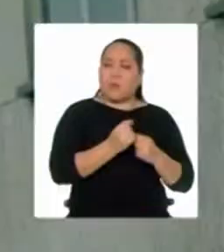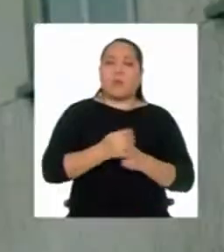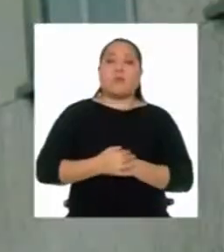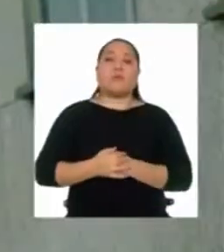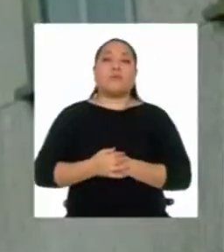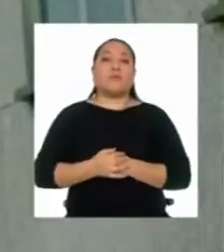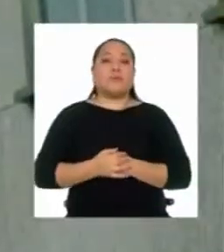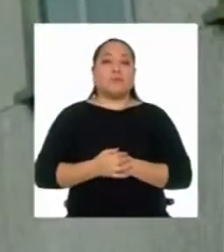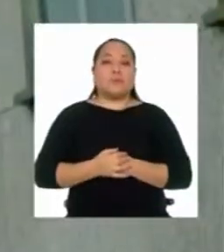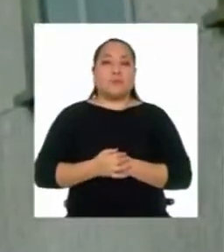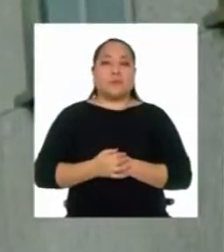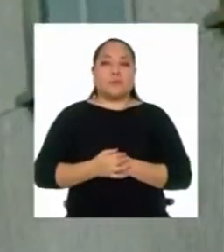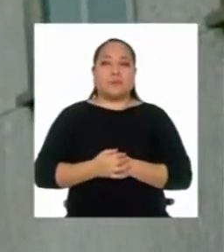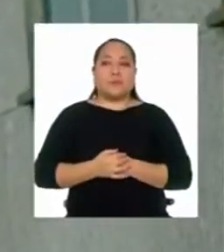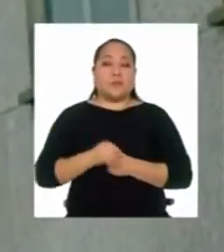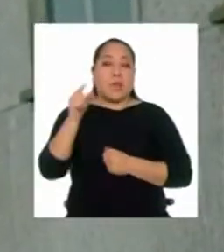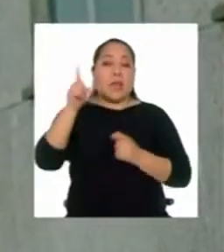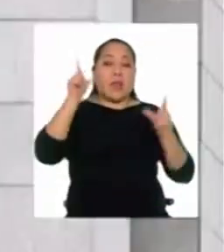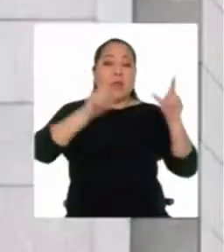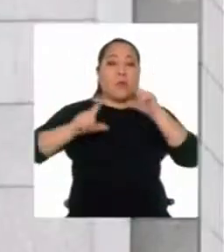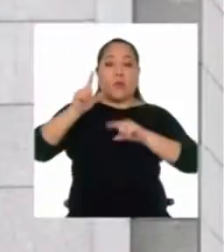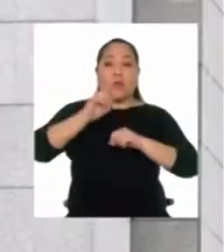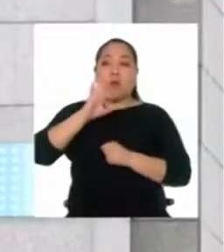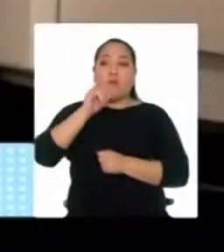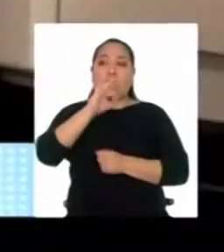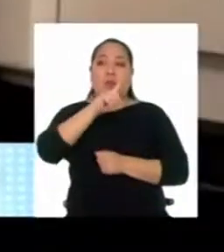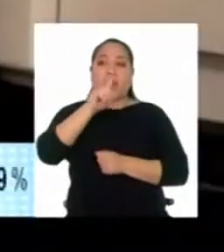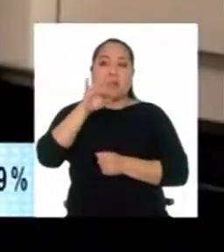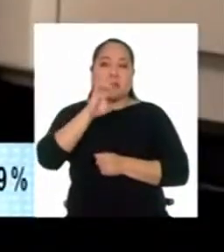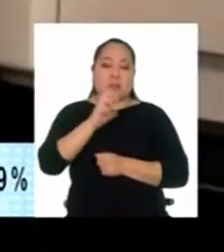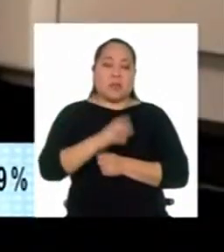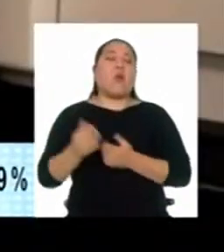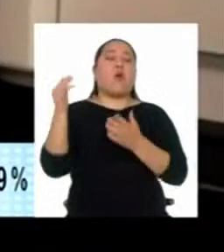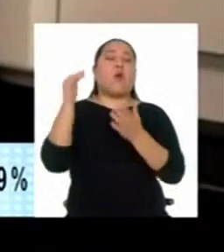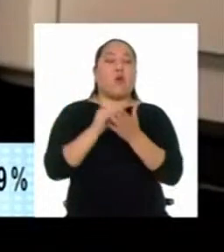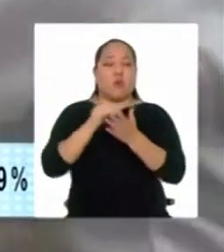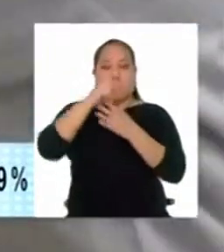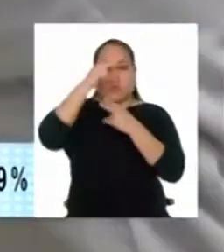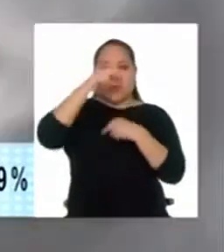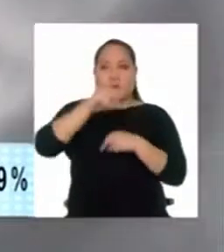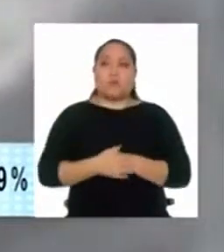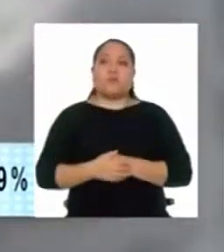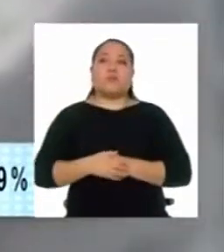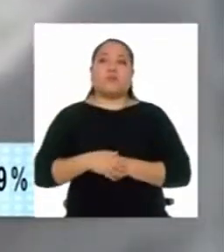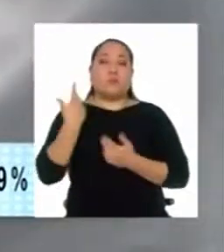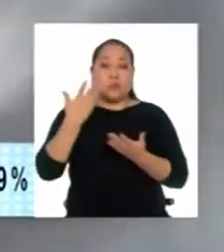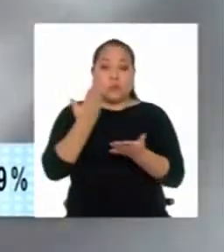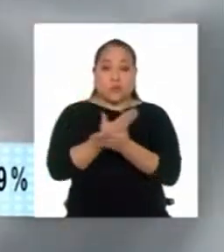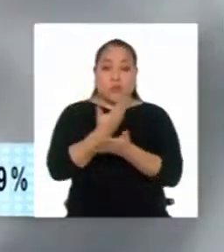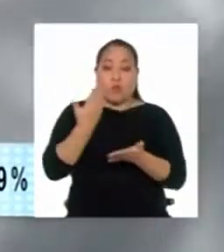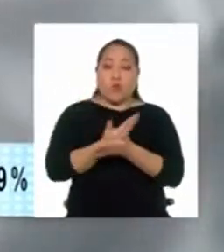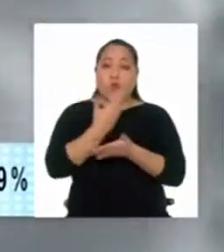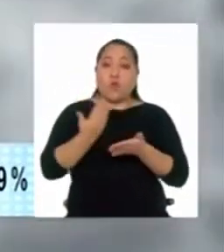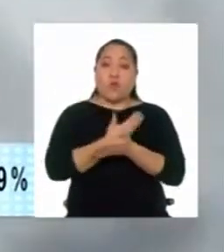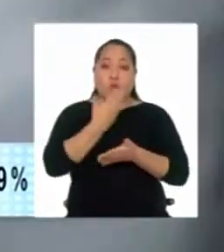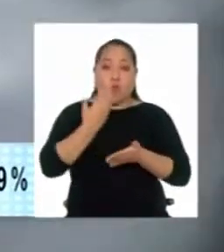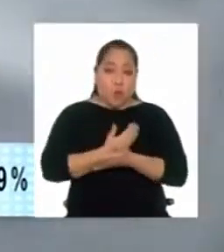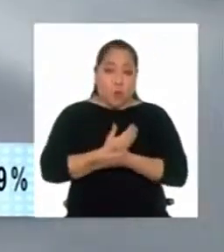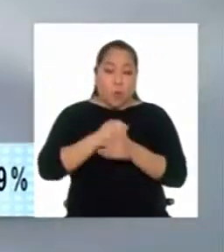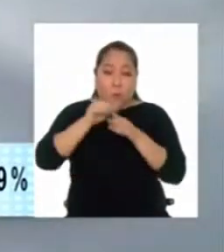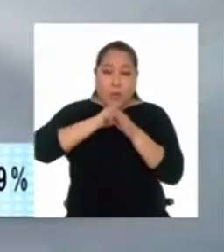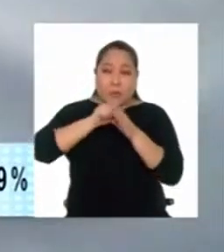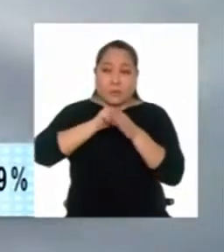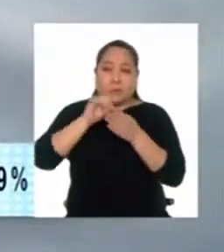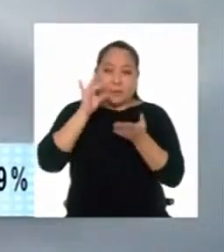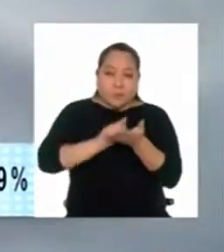El laboratorio Pfizer vuelve a ser noticia. Un nuevo ensayo clínico sacó a la luz la píldora